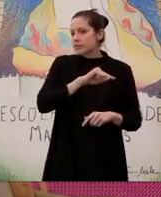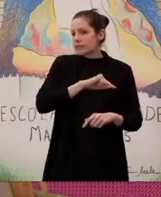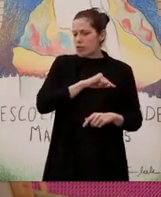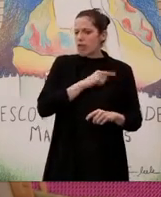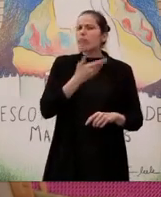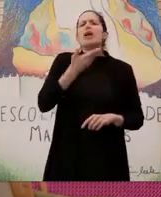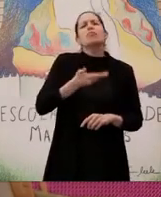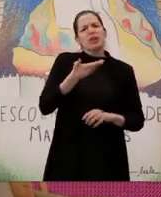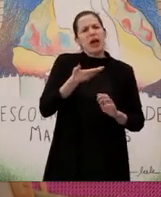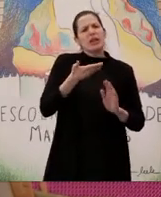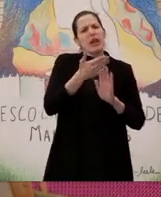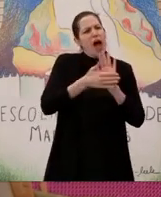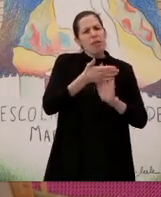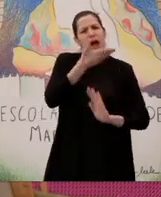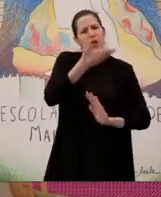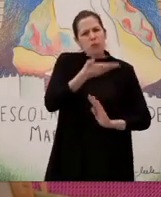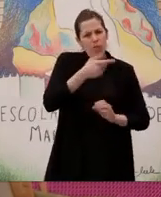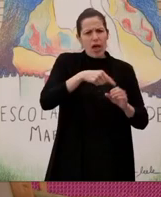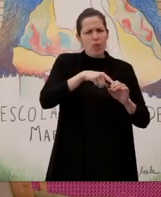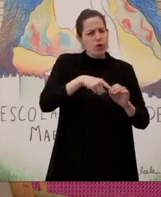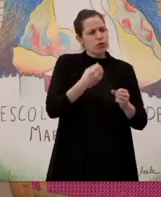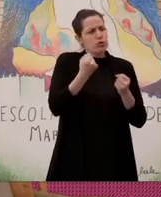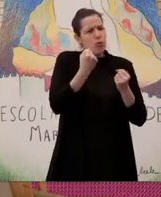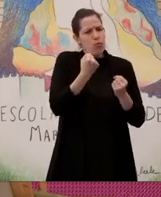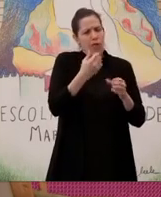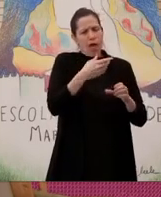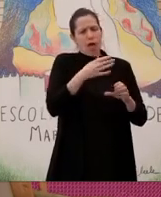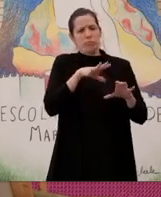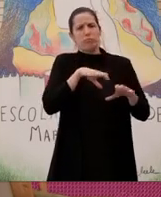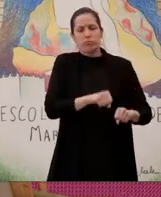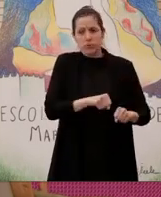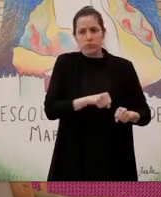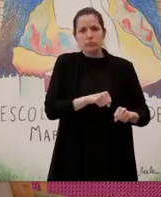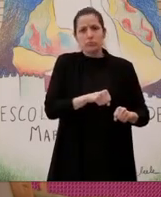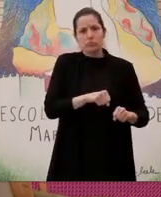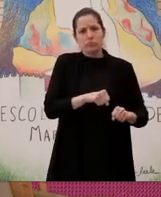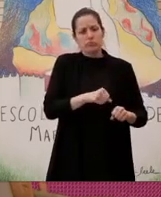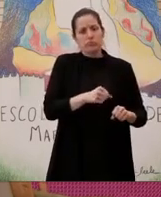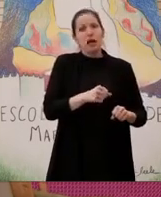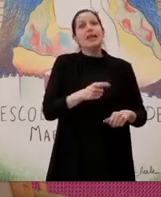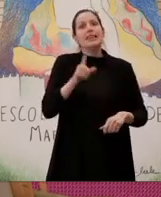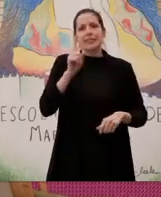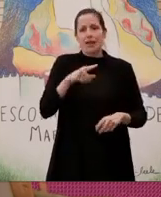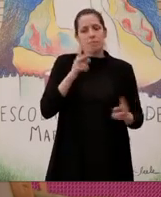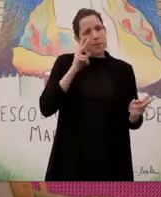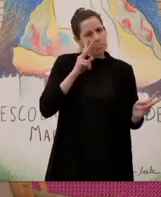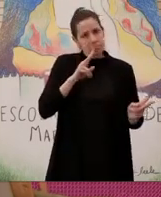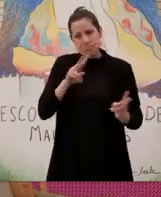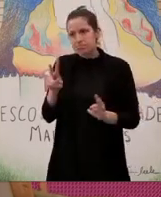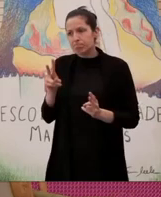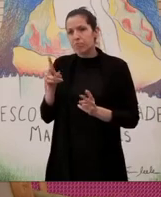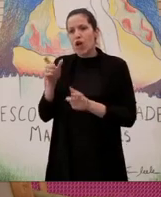no y de que necesitamos ocupar puestos de poder pero tenemos que mirar para poder pero tenemos que mirar para sociedades donde muy